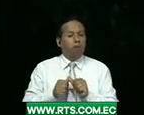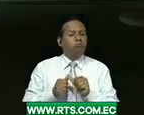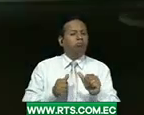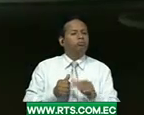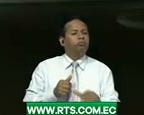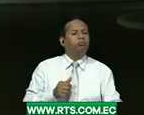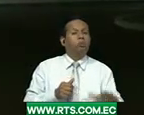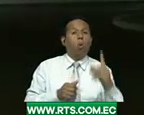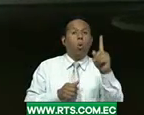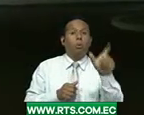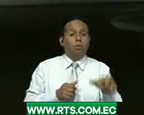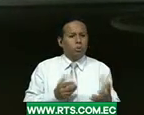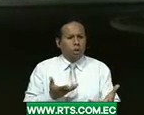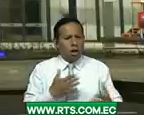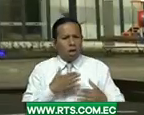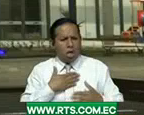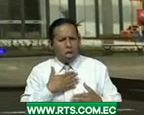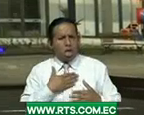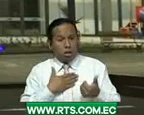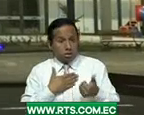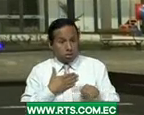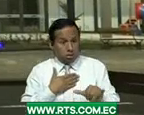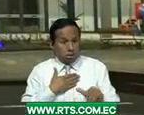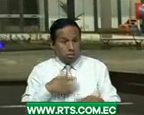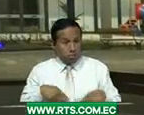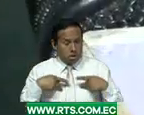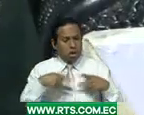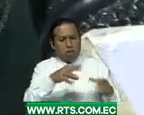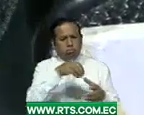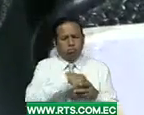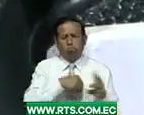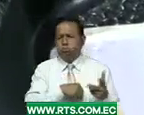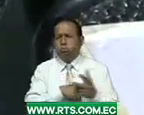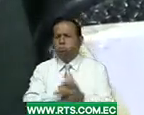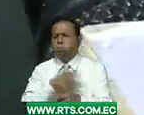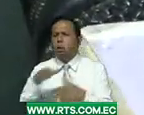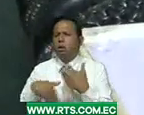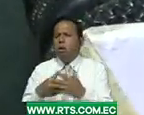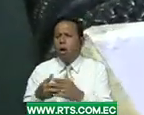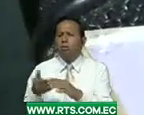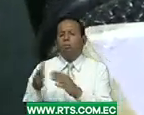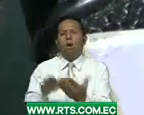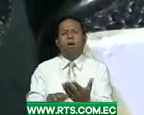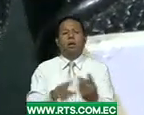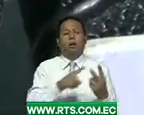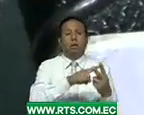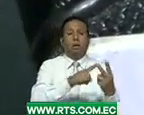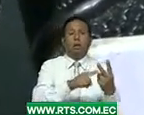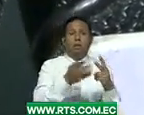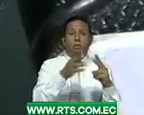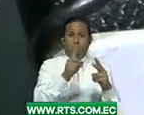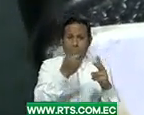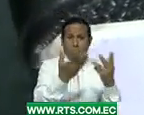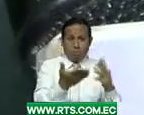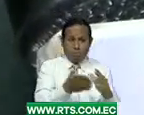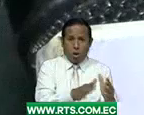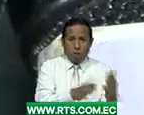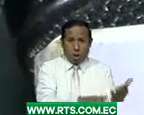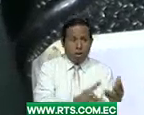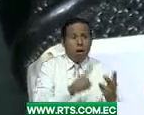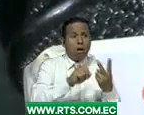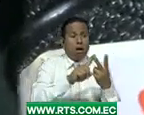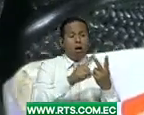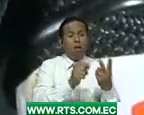aún con vida, fue llevado a una casa de salud donde horas después falleció. Dos dos fallecidos y uno en